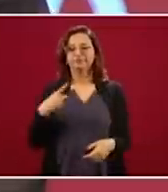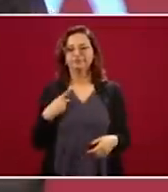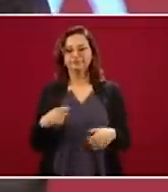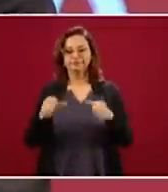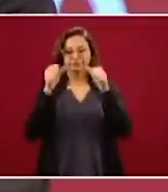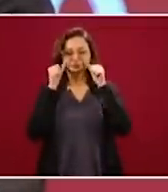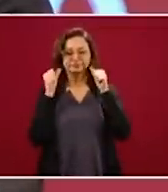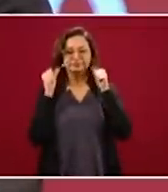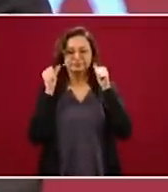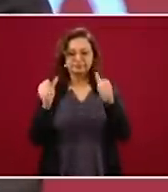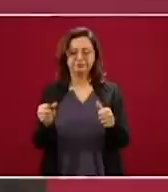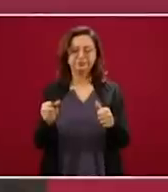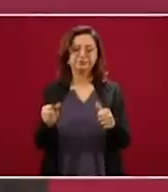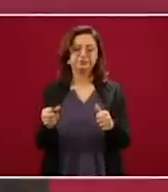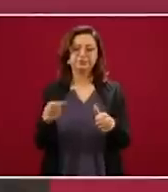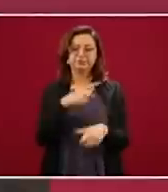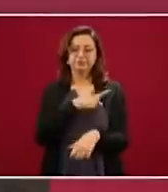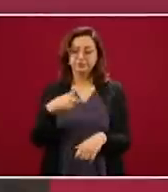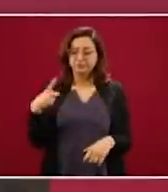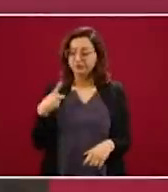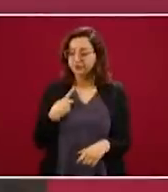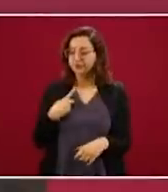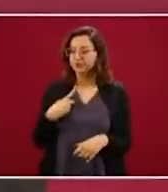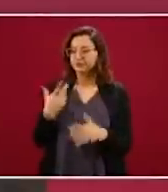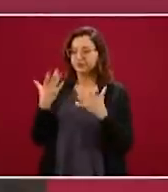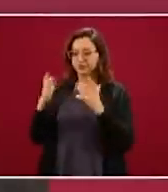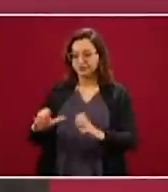no olvidarnos de